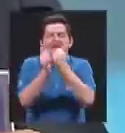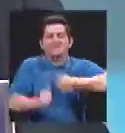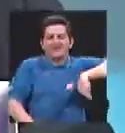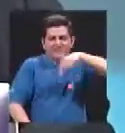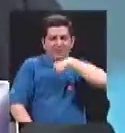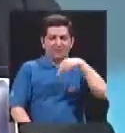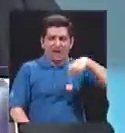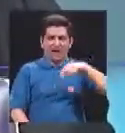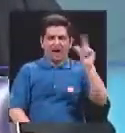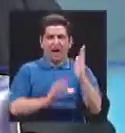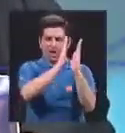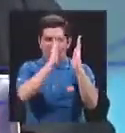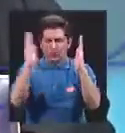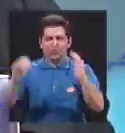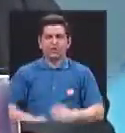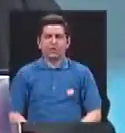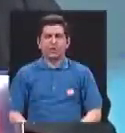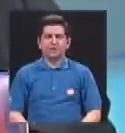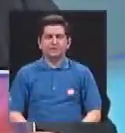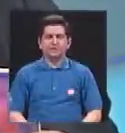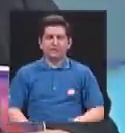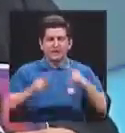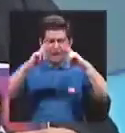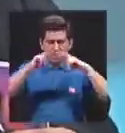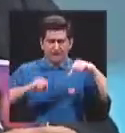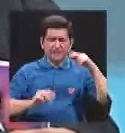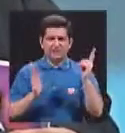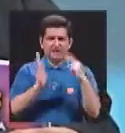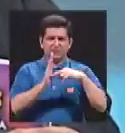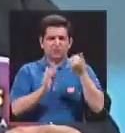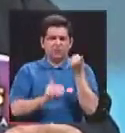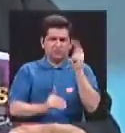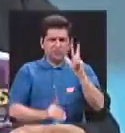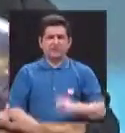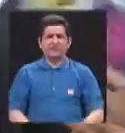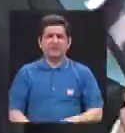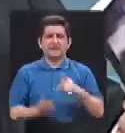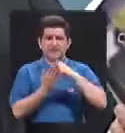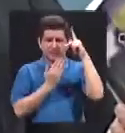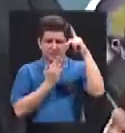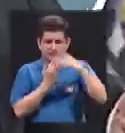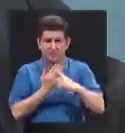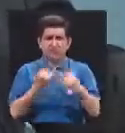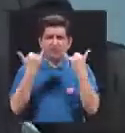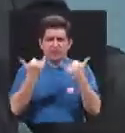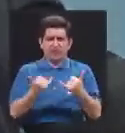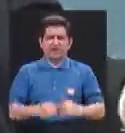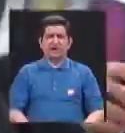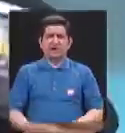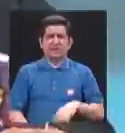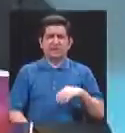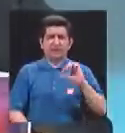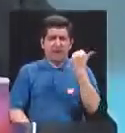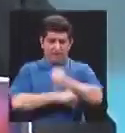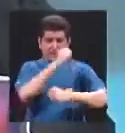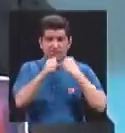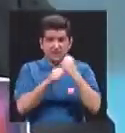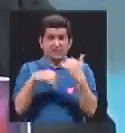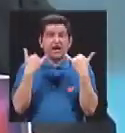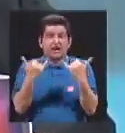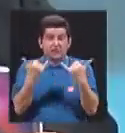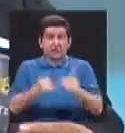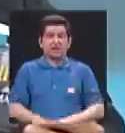Gracias por estar con nosotros en Lunes de Cinemateca. Retomamos en este 2013 nuestro programa ya a lo largo de una